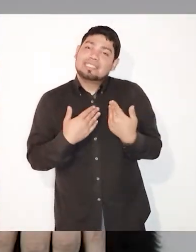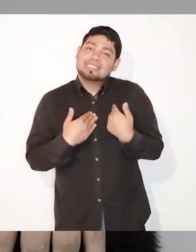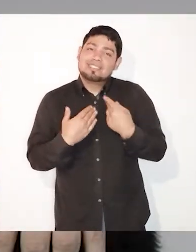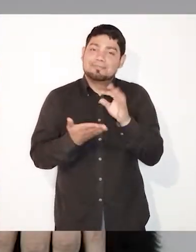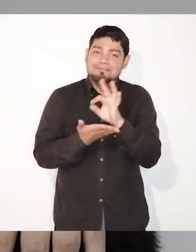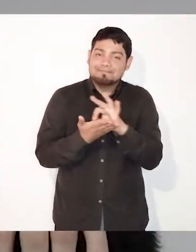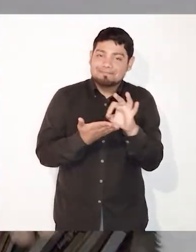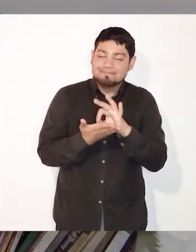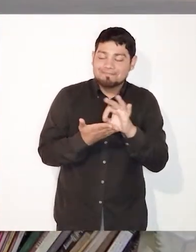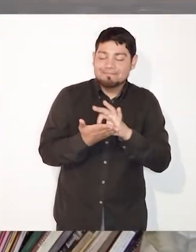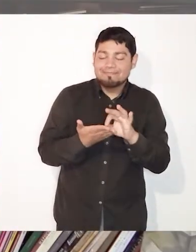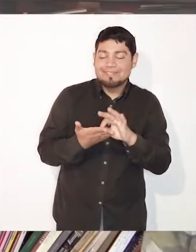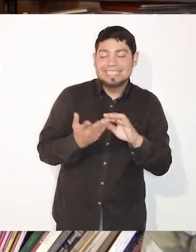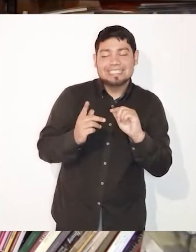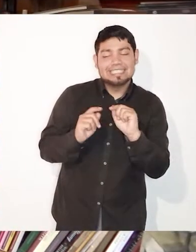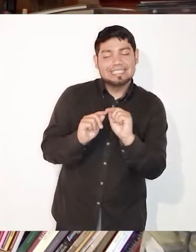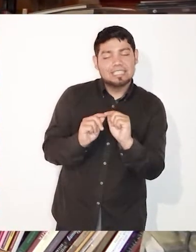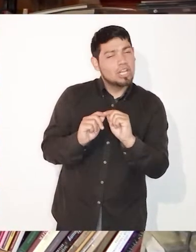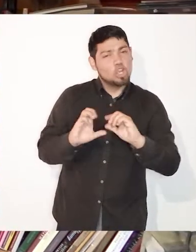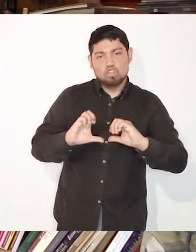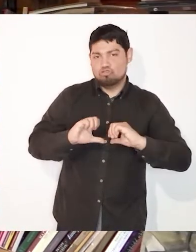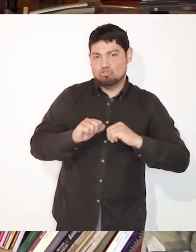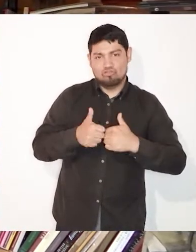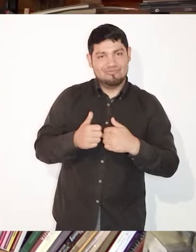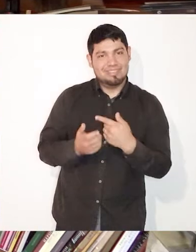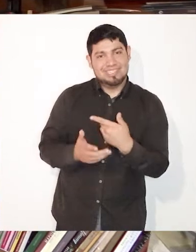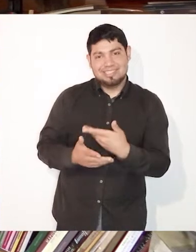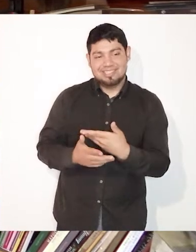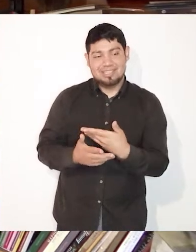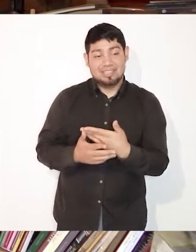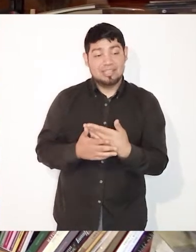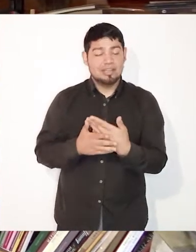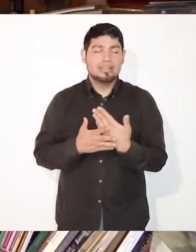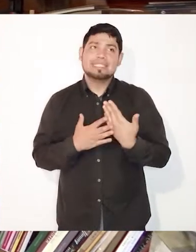Y sobre todo creo que